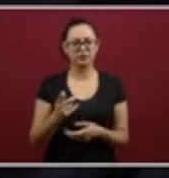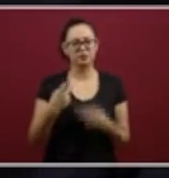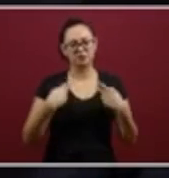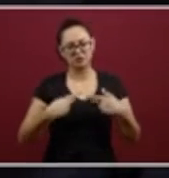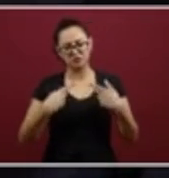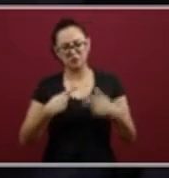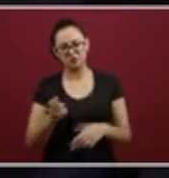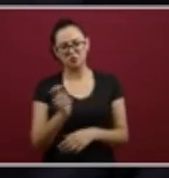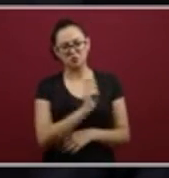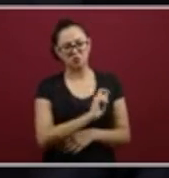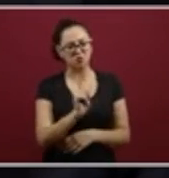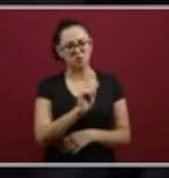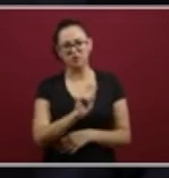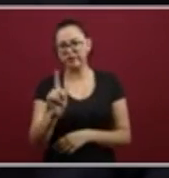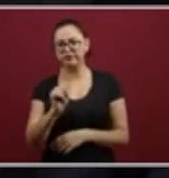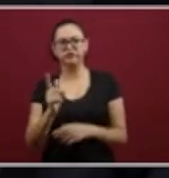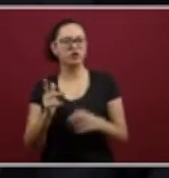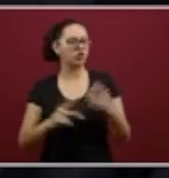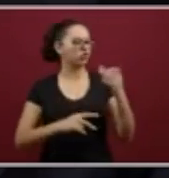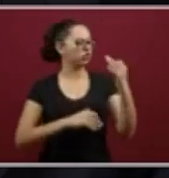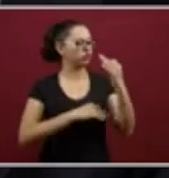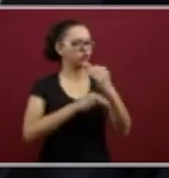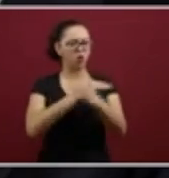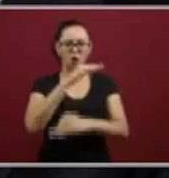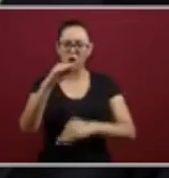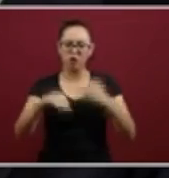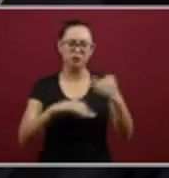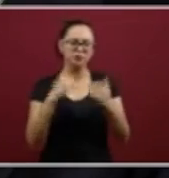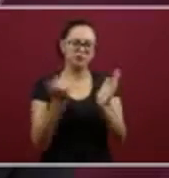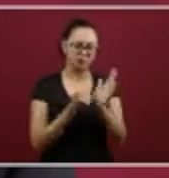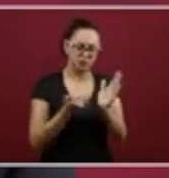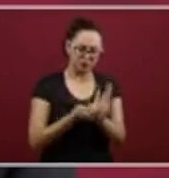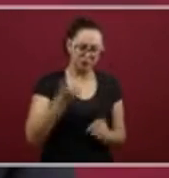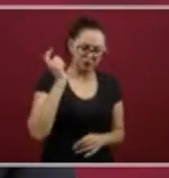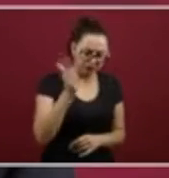profesionales, todos pagando impuestos,